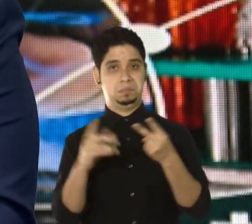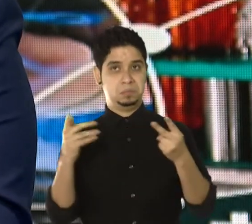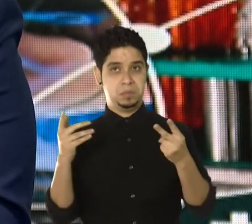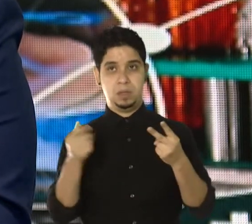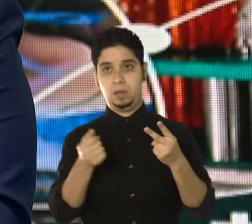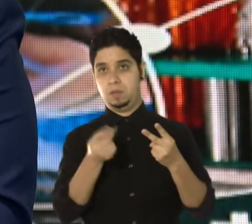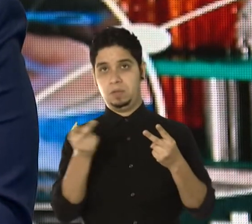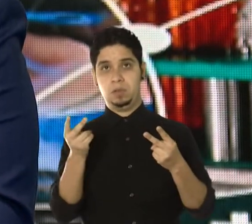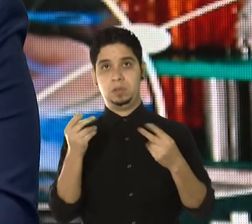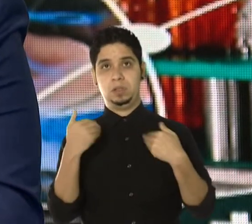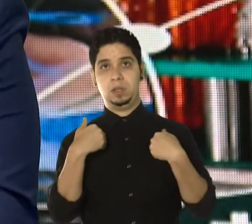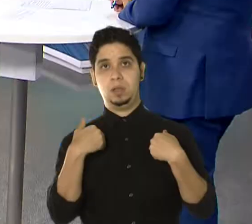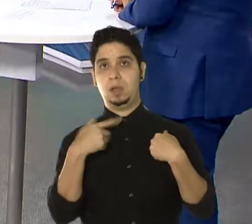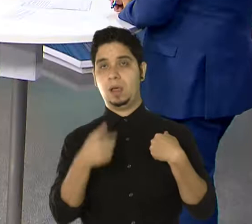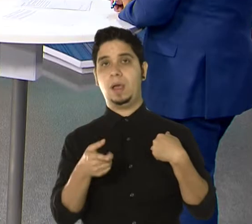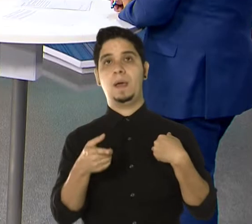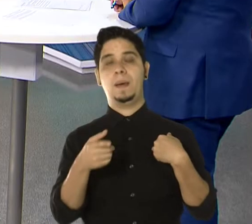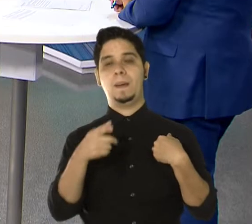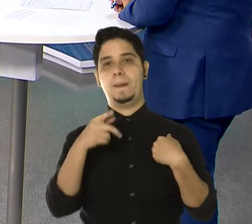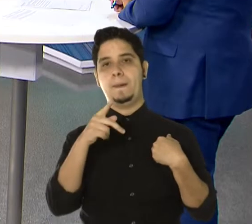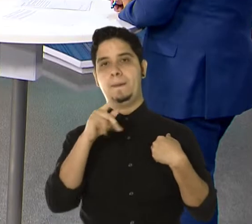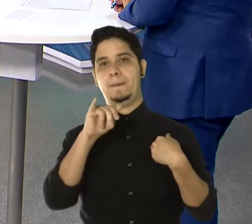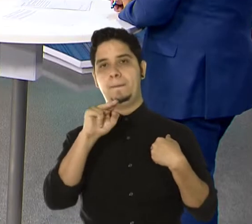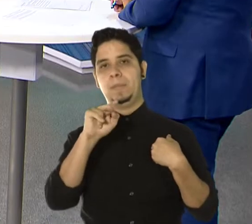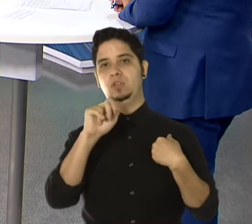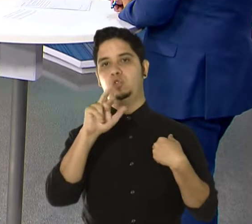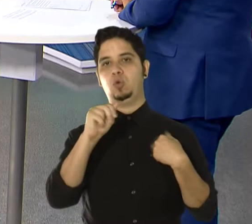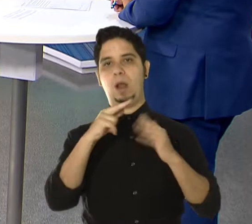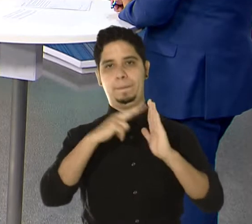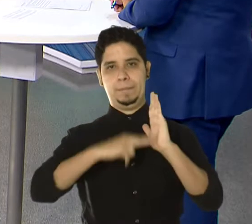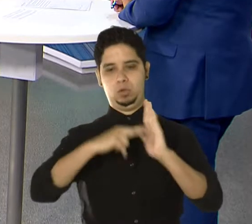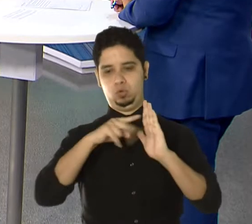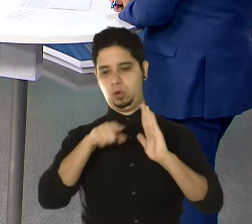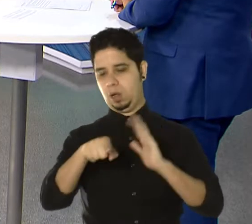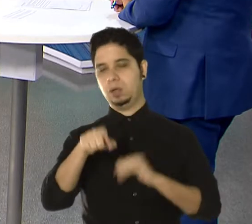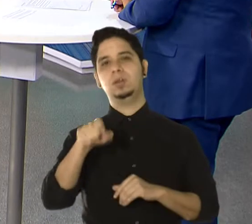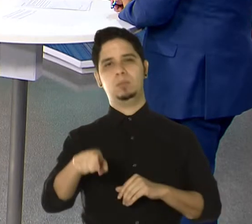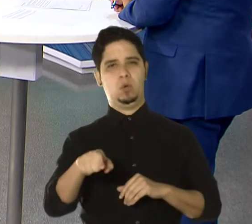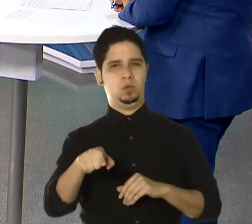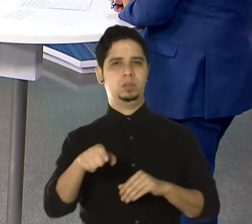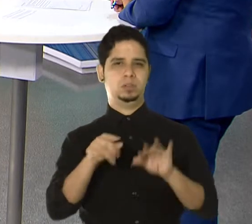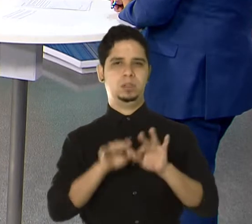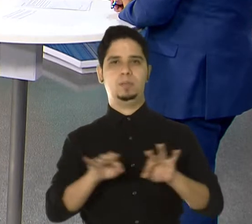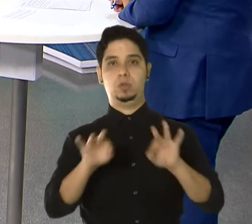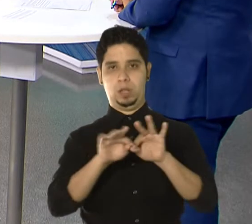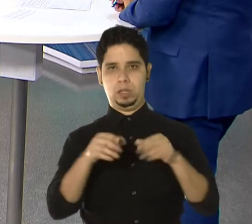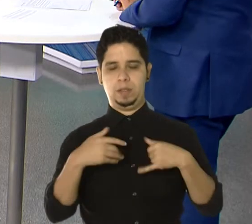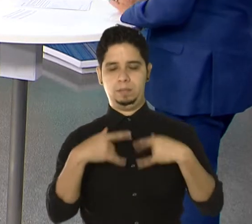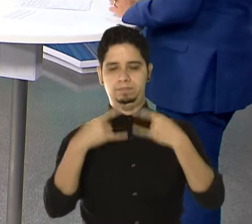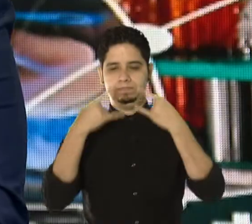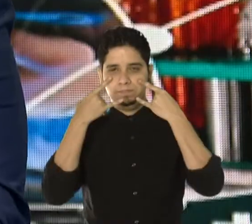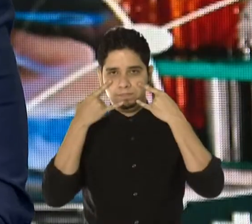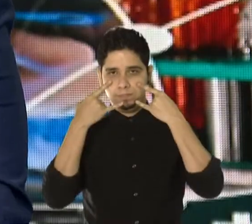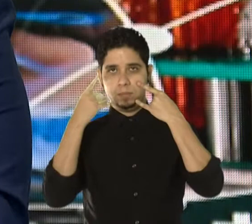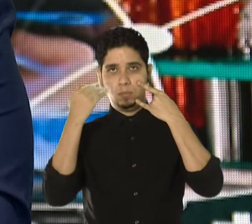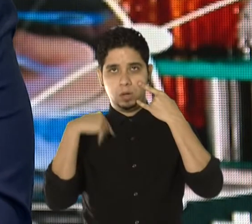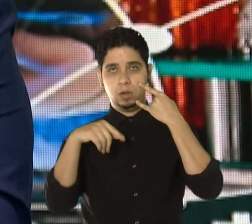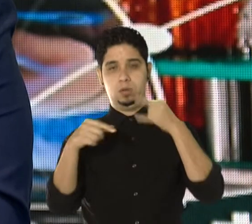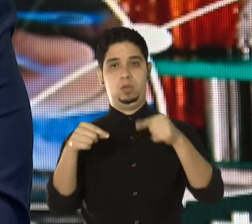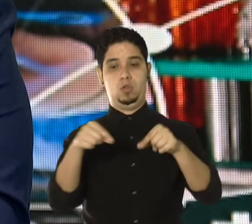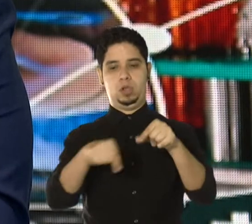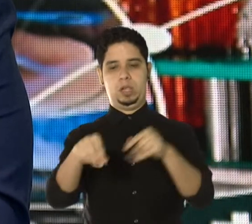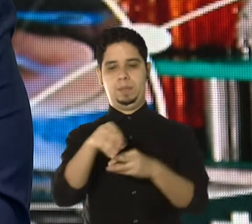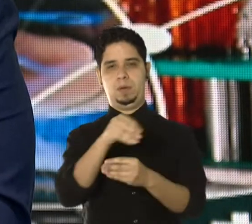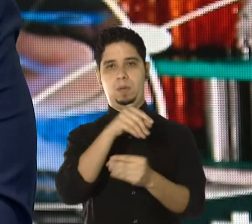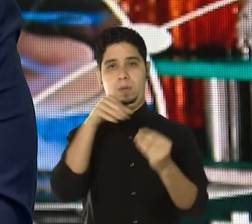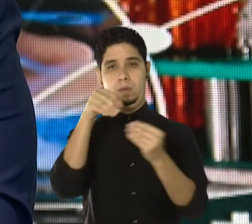hay pinturas especializadas que tienes que tener una cubierta en tu cara porque pues es